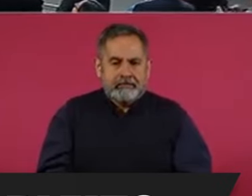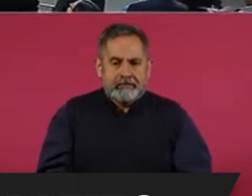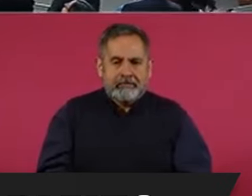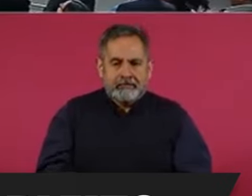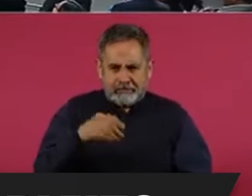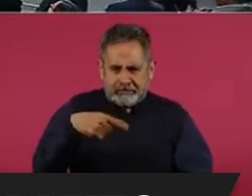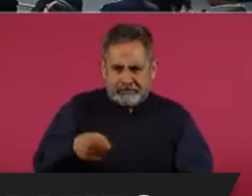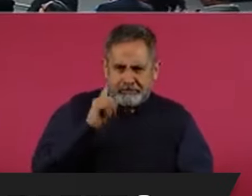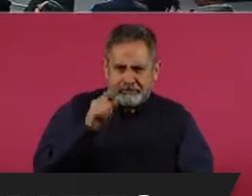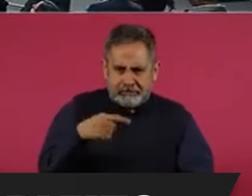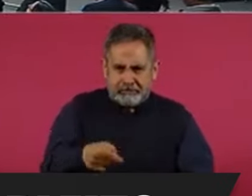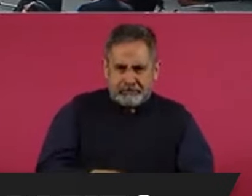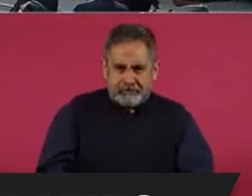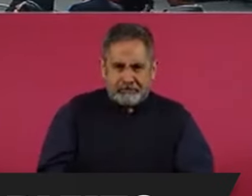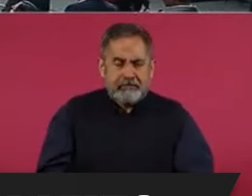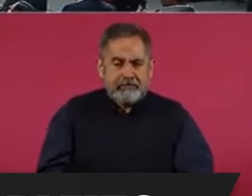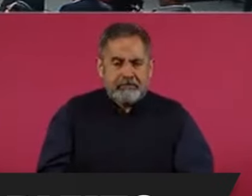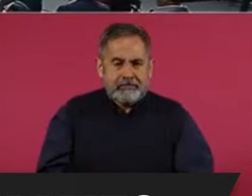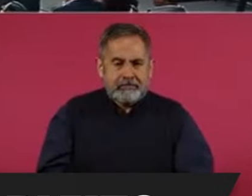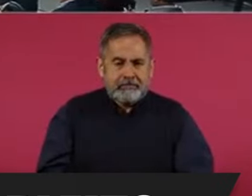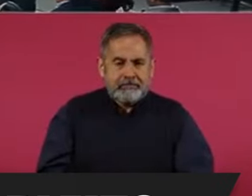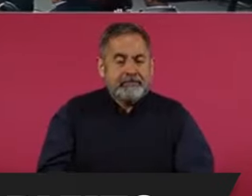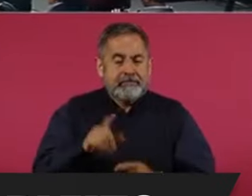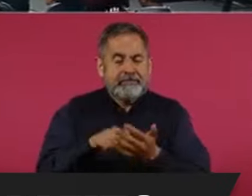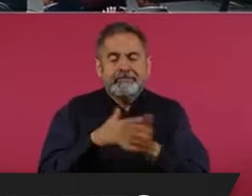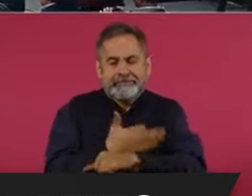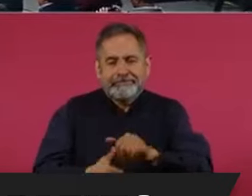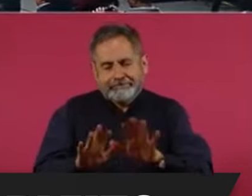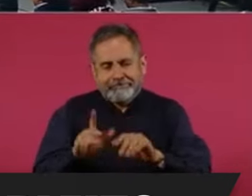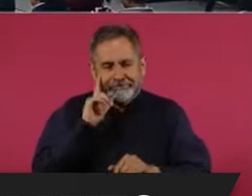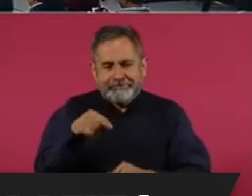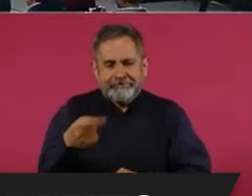Quédate para mañana. A los padres de Ayotzinapa, es que ya es tarde.